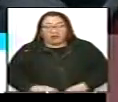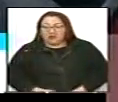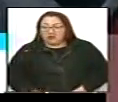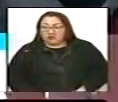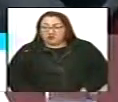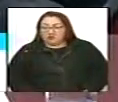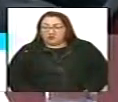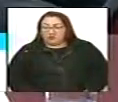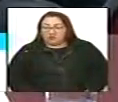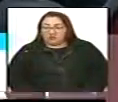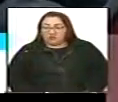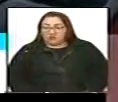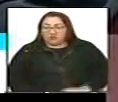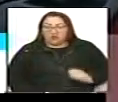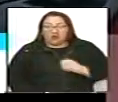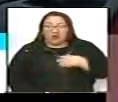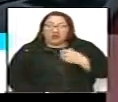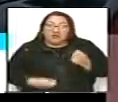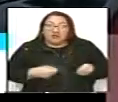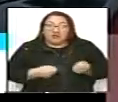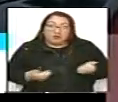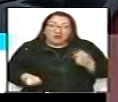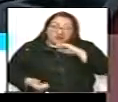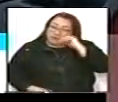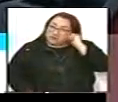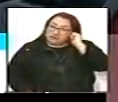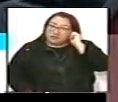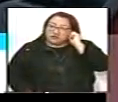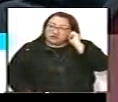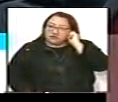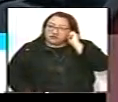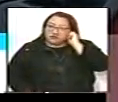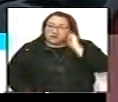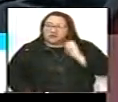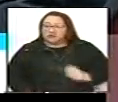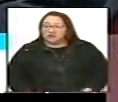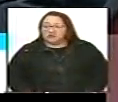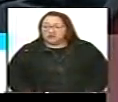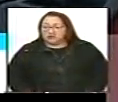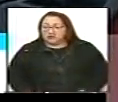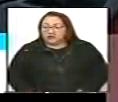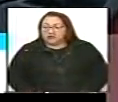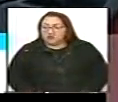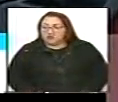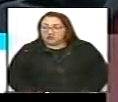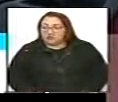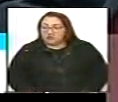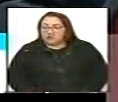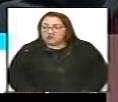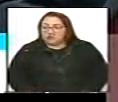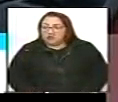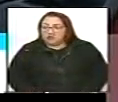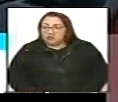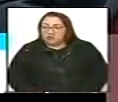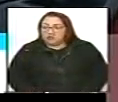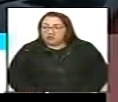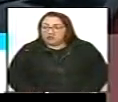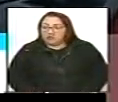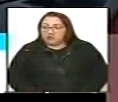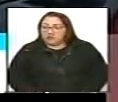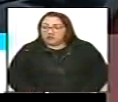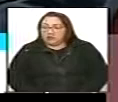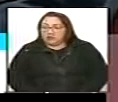o lo otro es intencional, ¿no? Entonces, por lo visto, yo me estoy quedando incluso por la segunda parte,